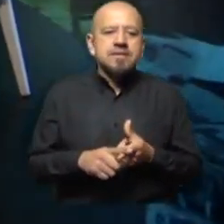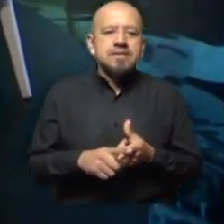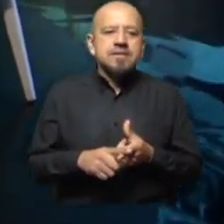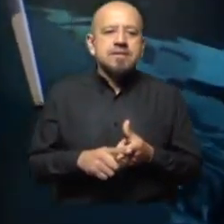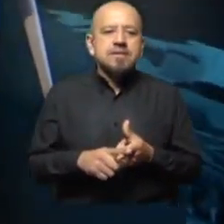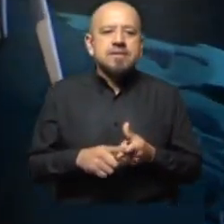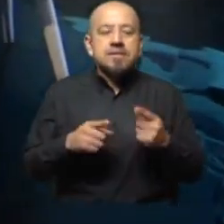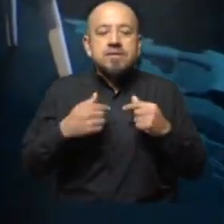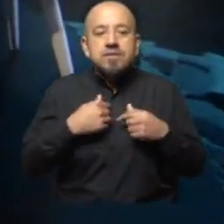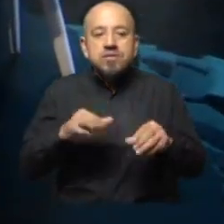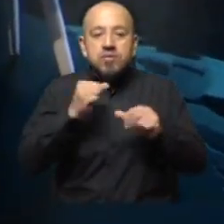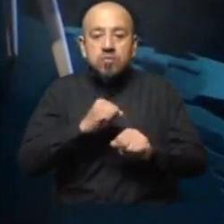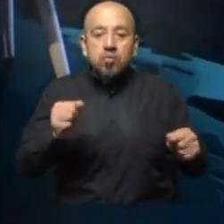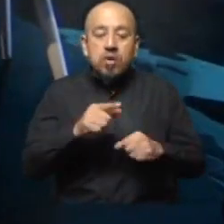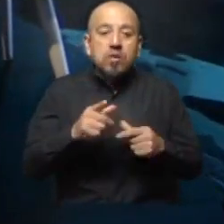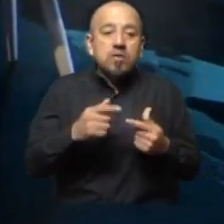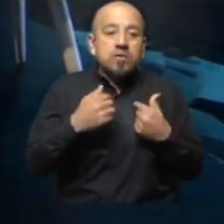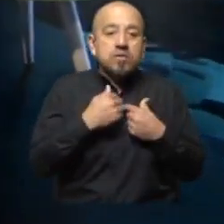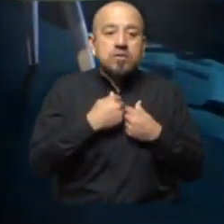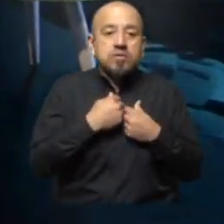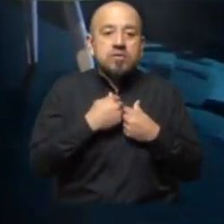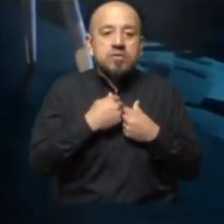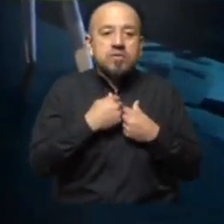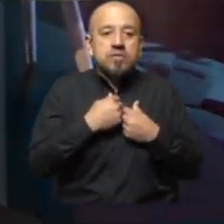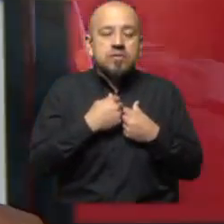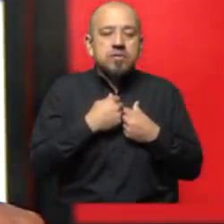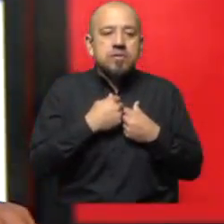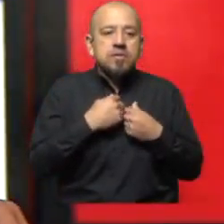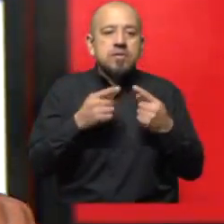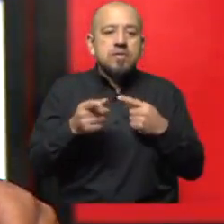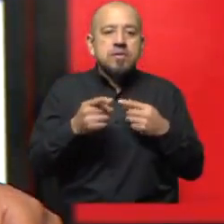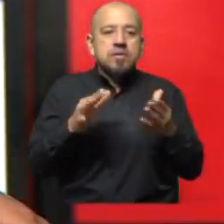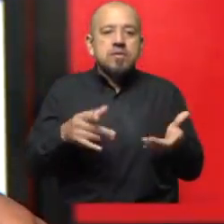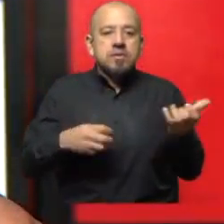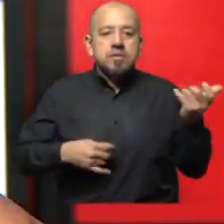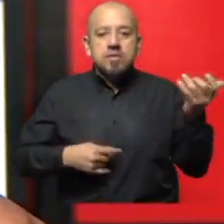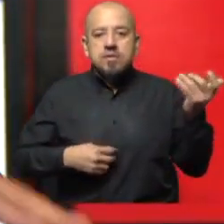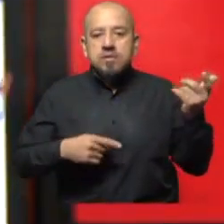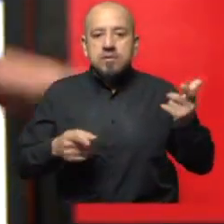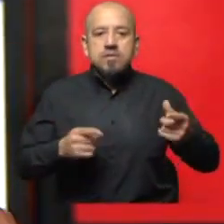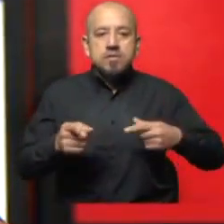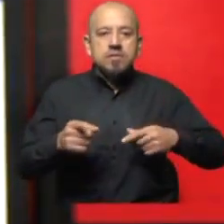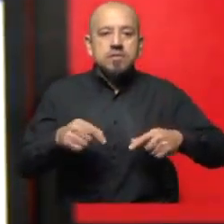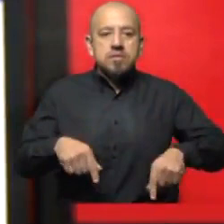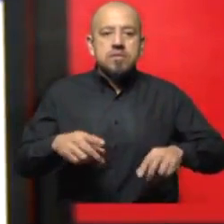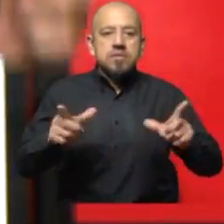no puedo pero antic y está lista de fogón viste